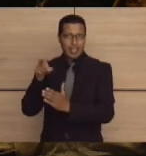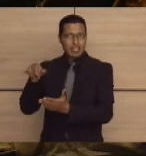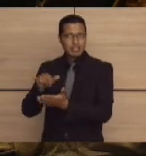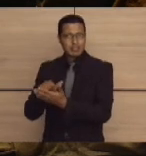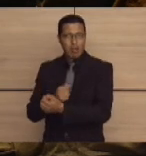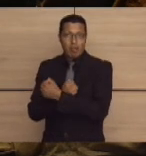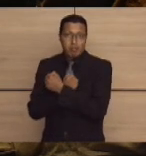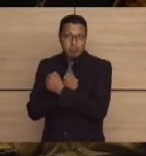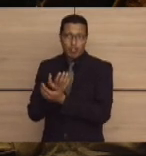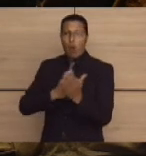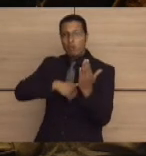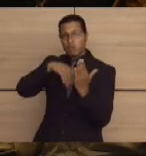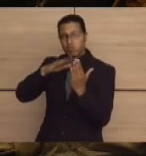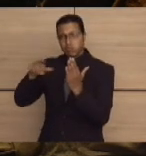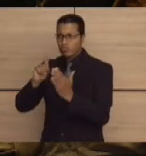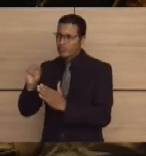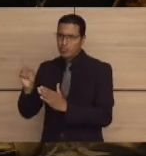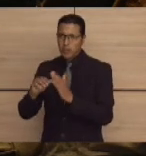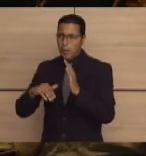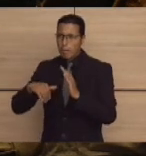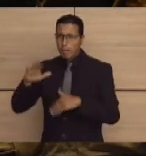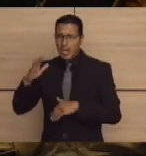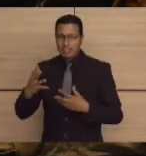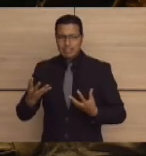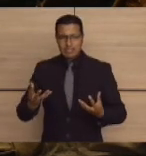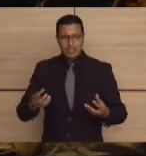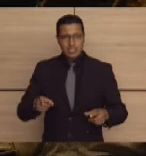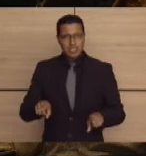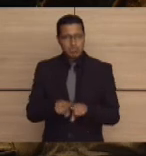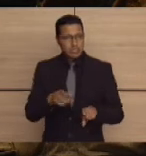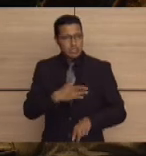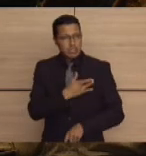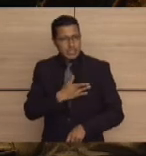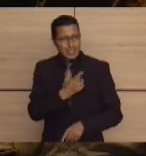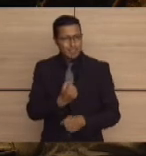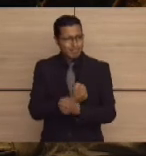o pictórica, sino una actitud vital, una pasión por el mundo, una